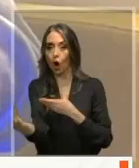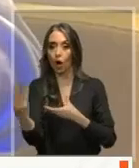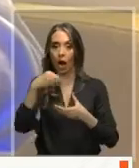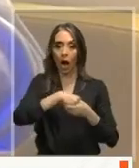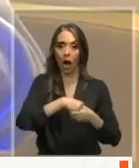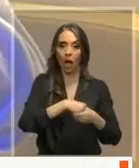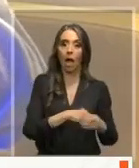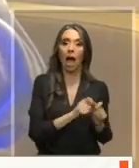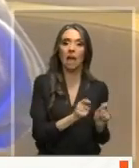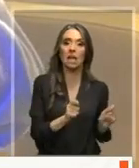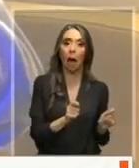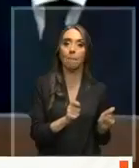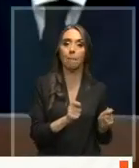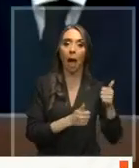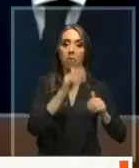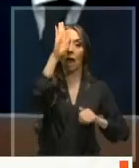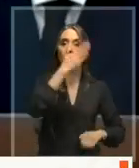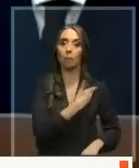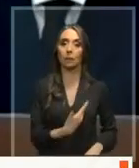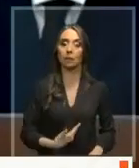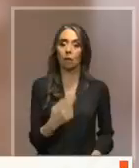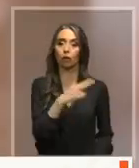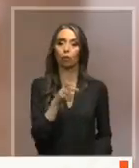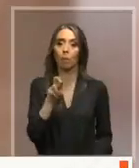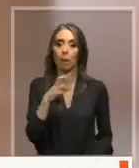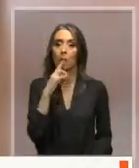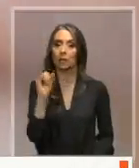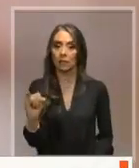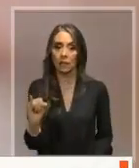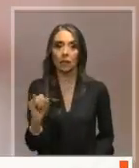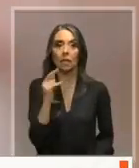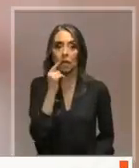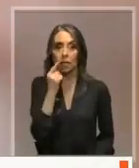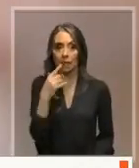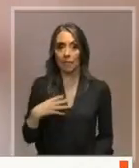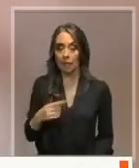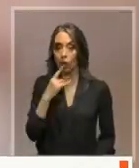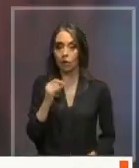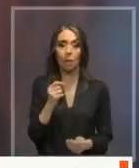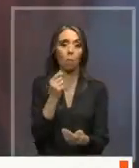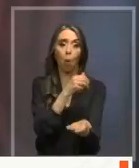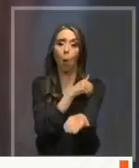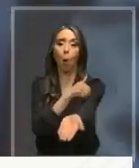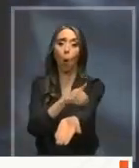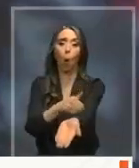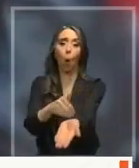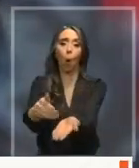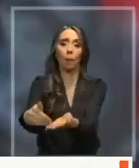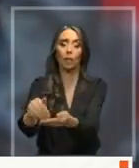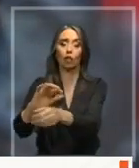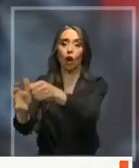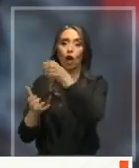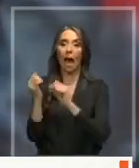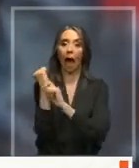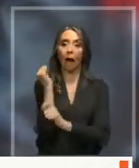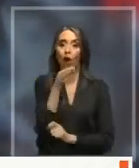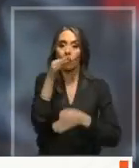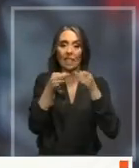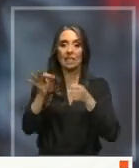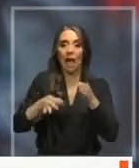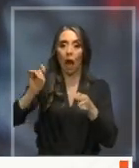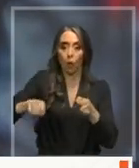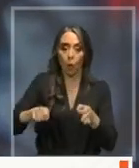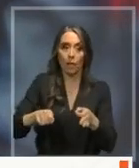campaña presidencial de su padre. Que sí recibió altas sumas de dinero, su señoría, de los